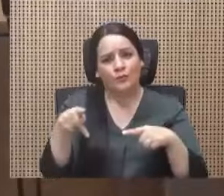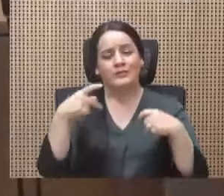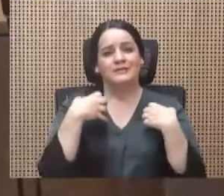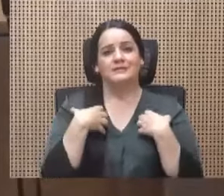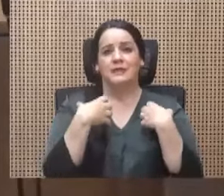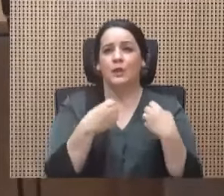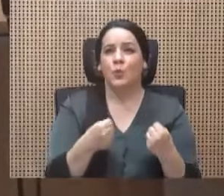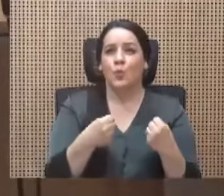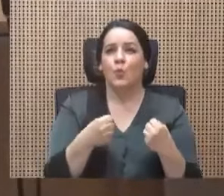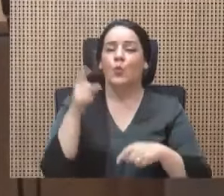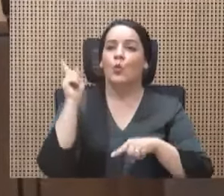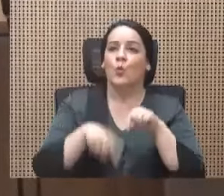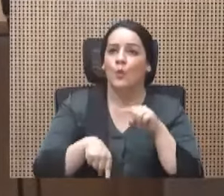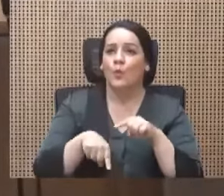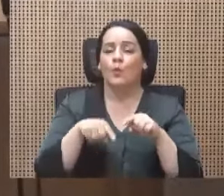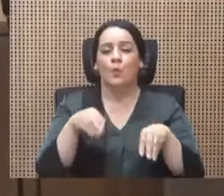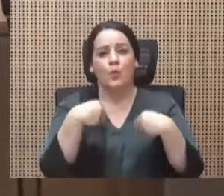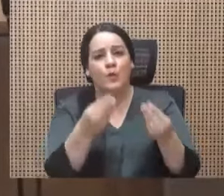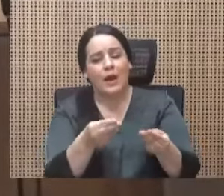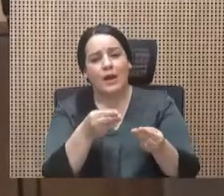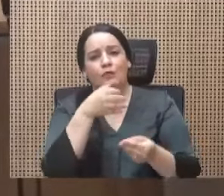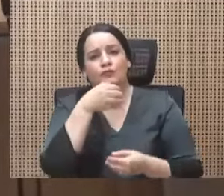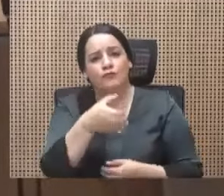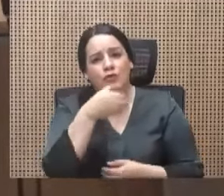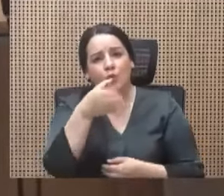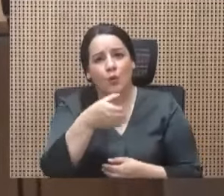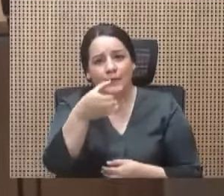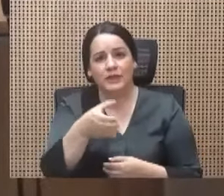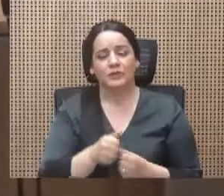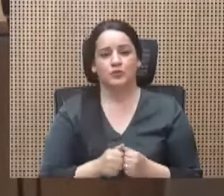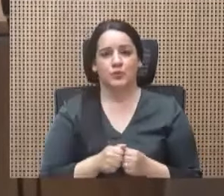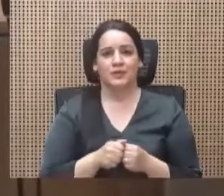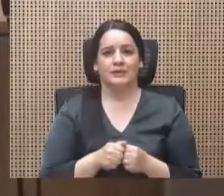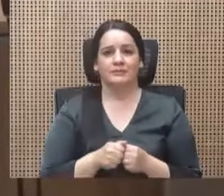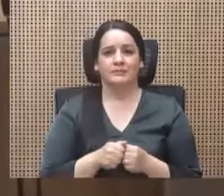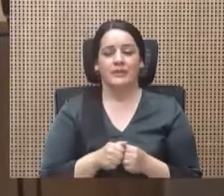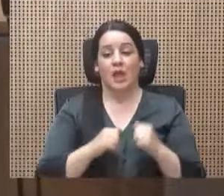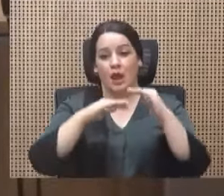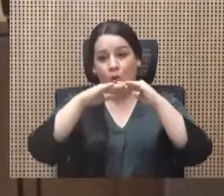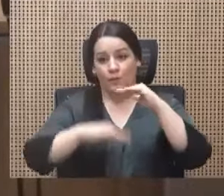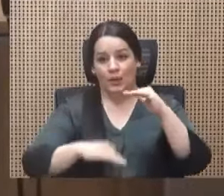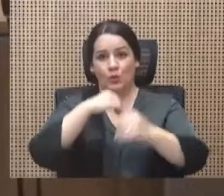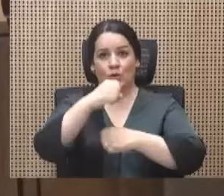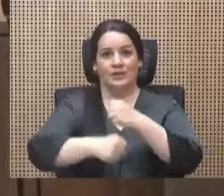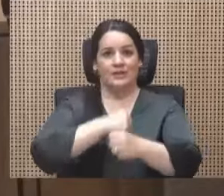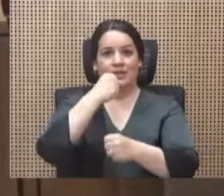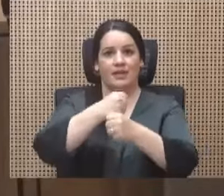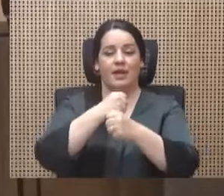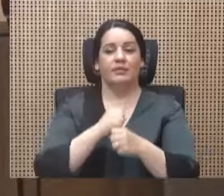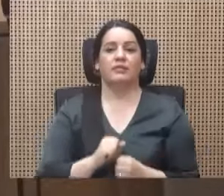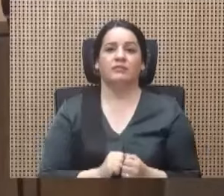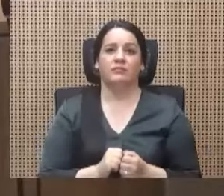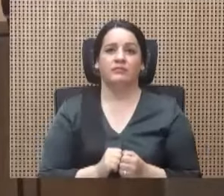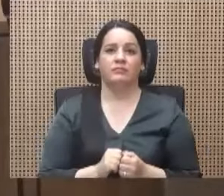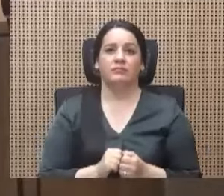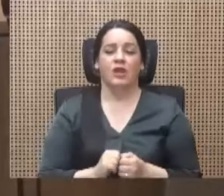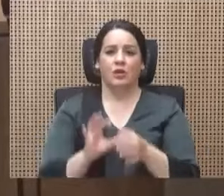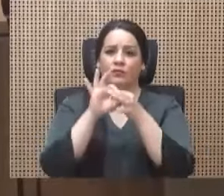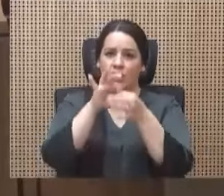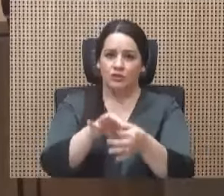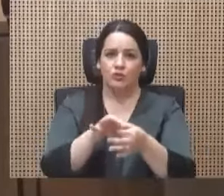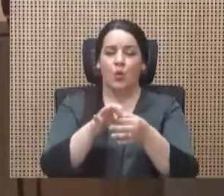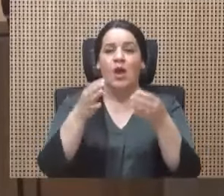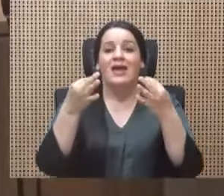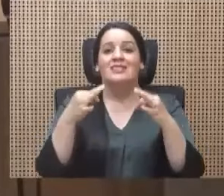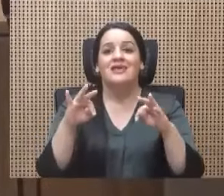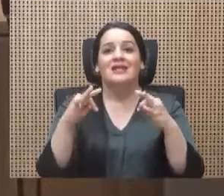salud no puedan dar recomendaciones a los menores de edad de los